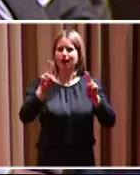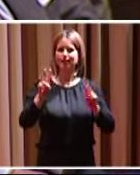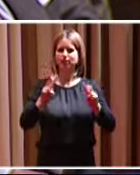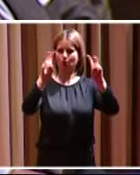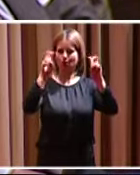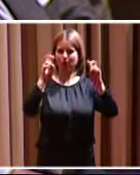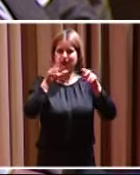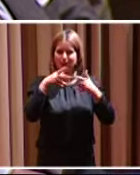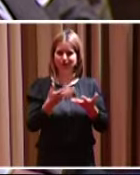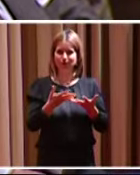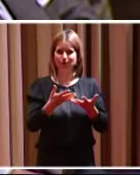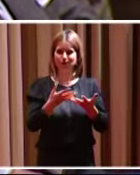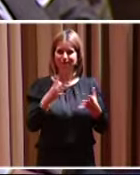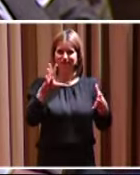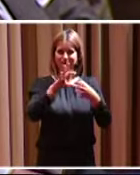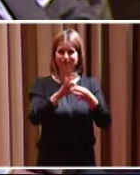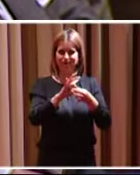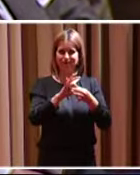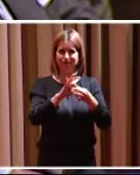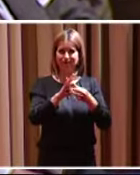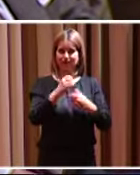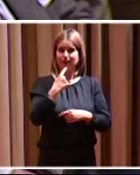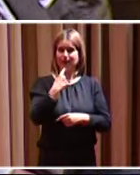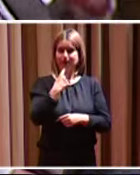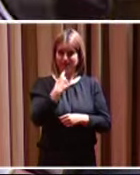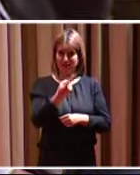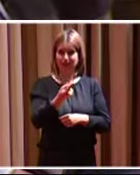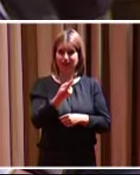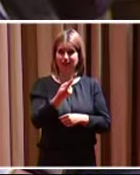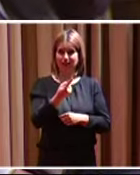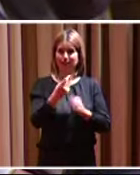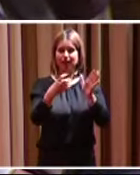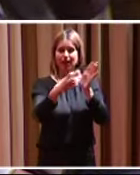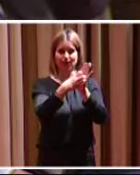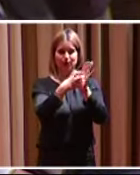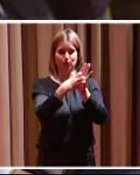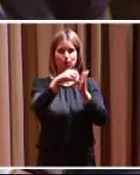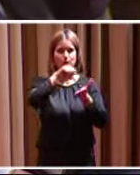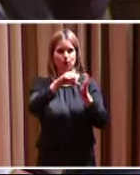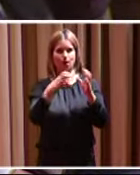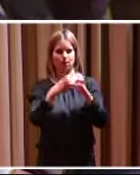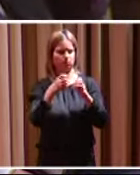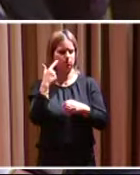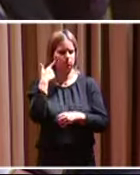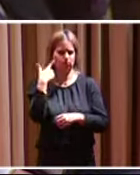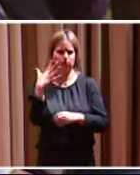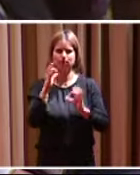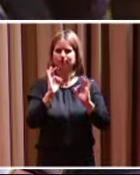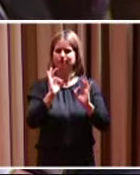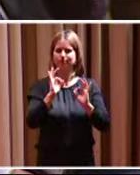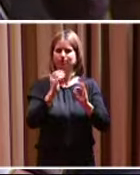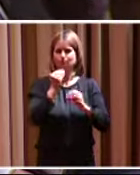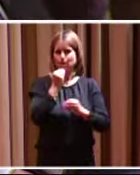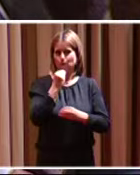actual se tratara, dice el escudo de nuestra ciudad un emblema, muy